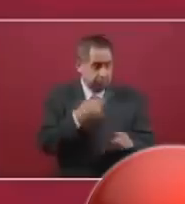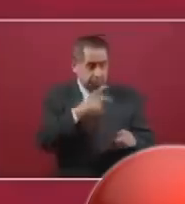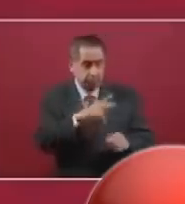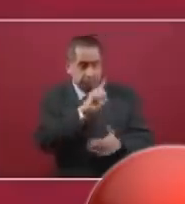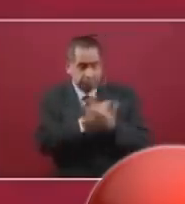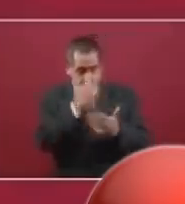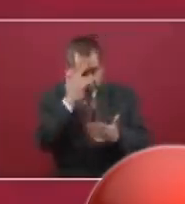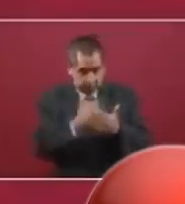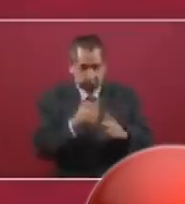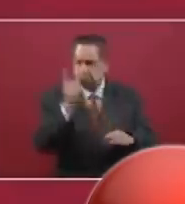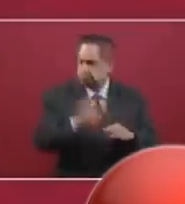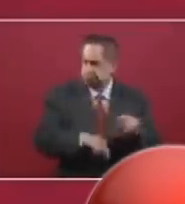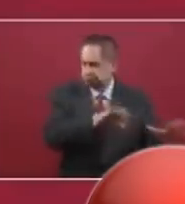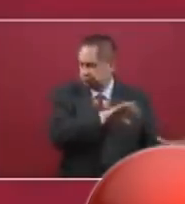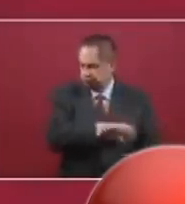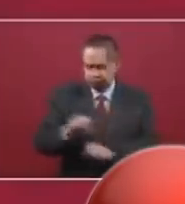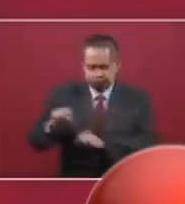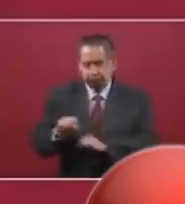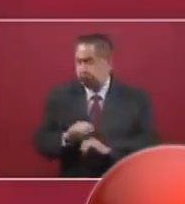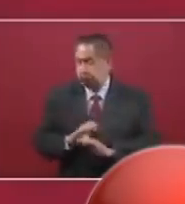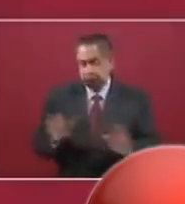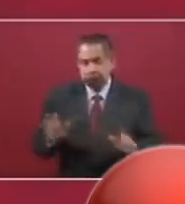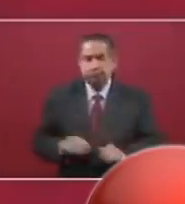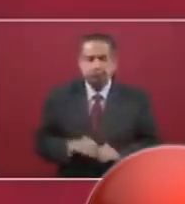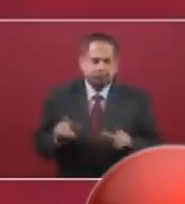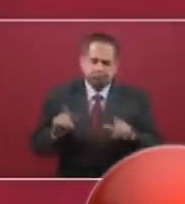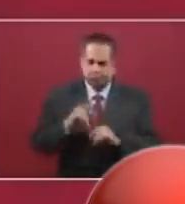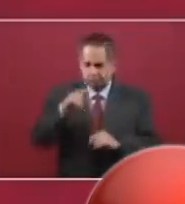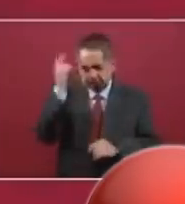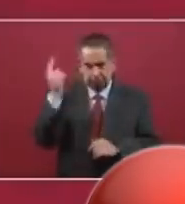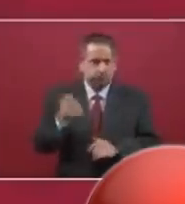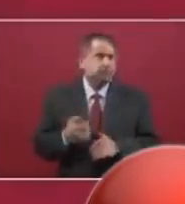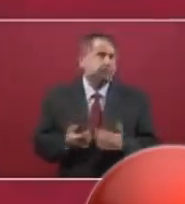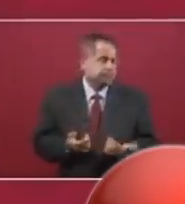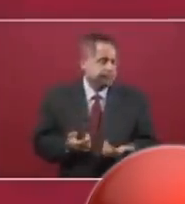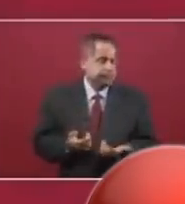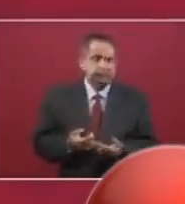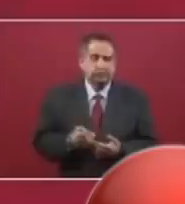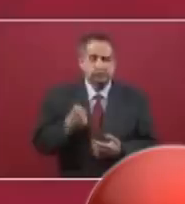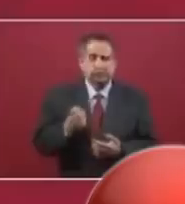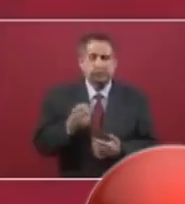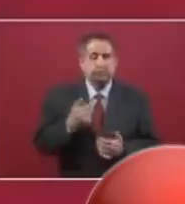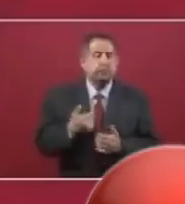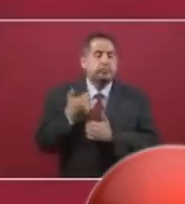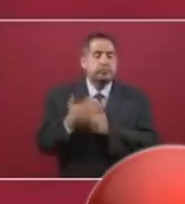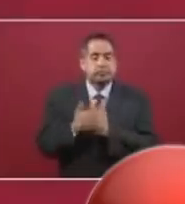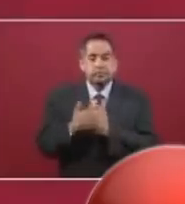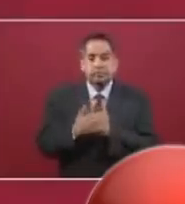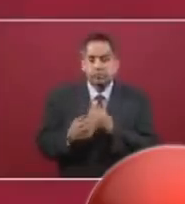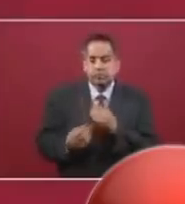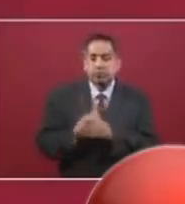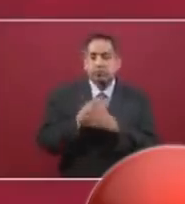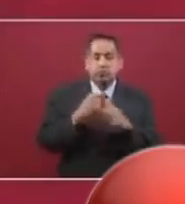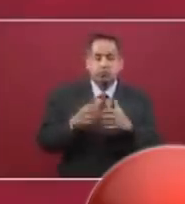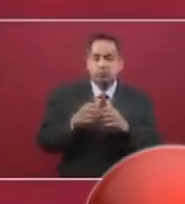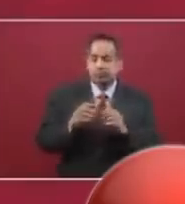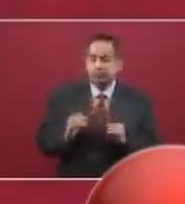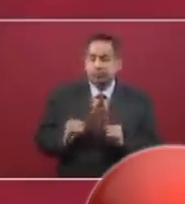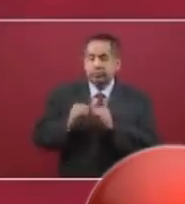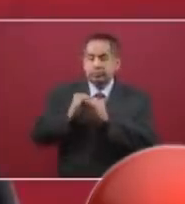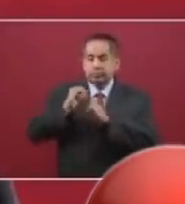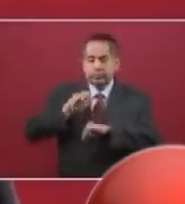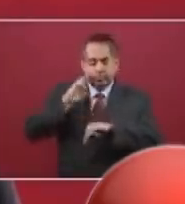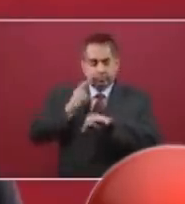va a simplificar y vamos a crear una